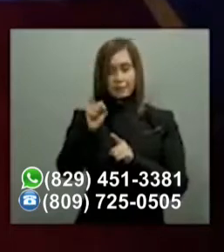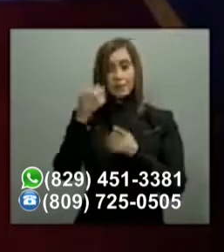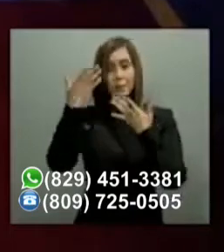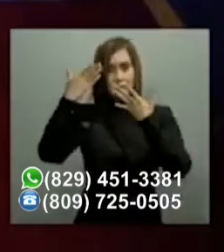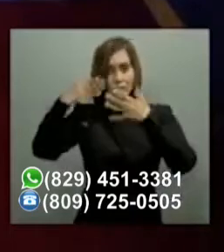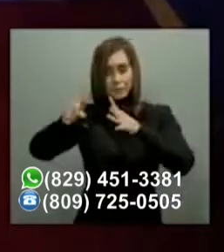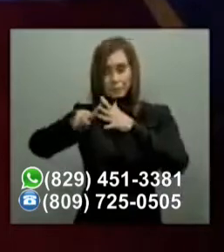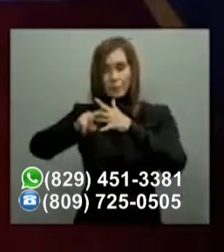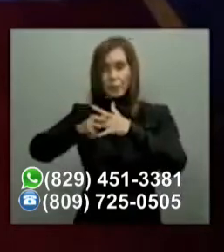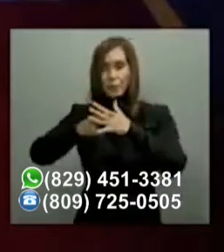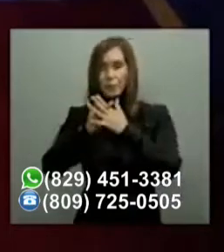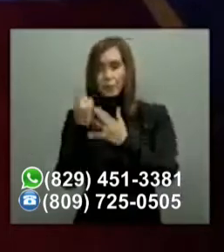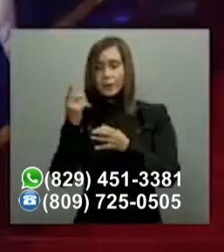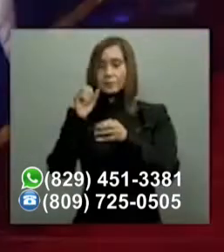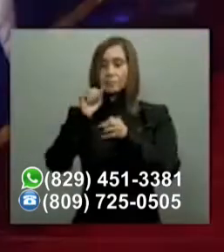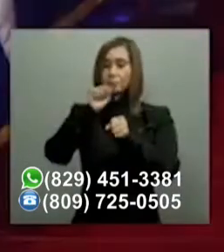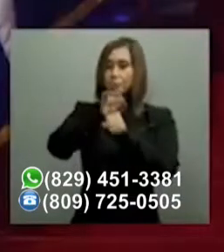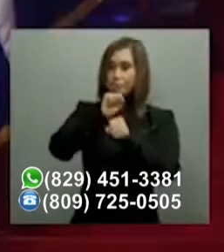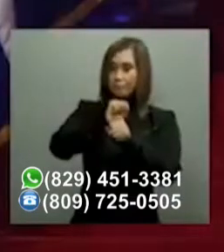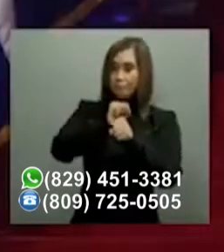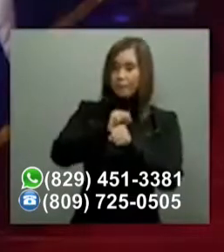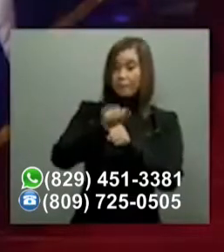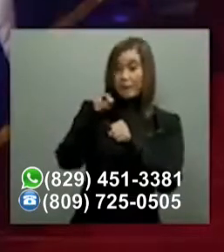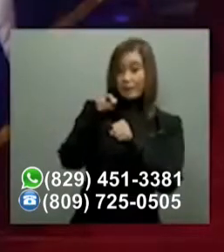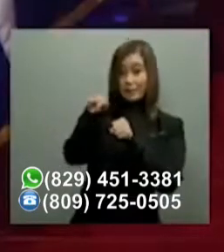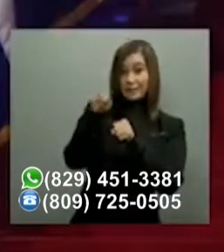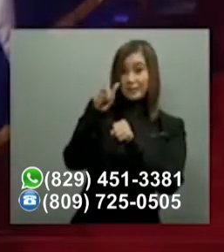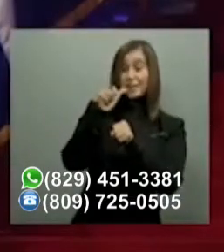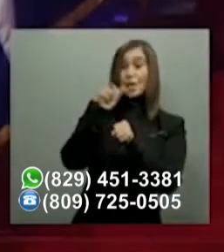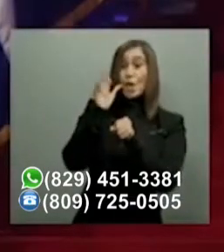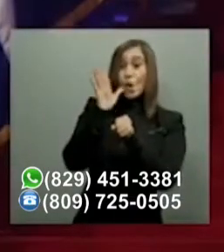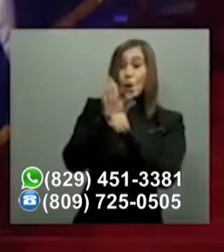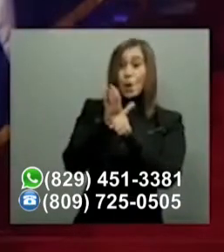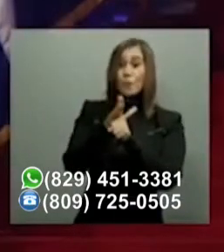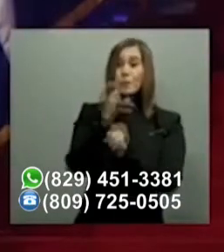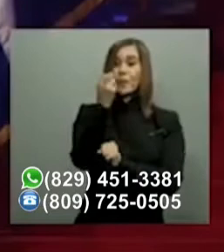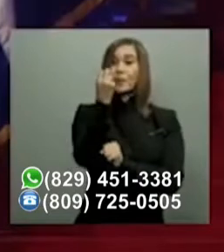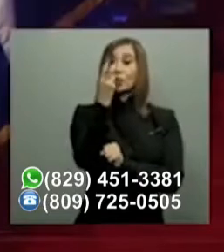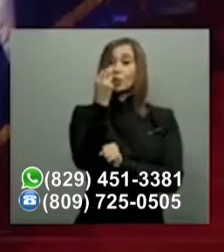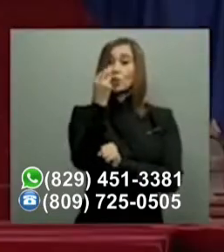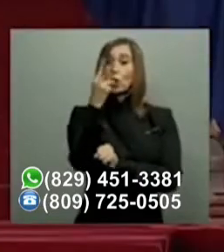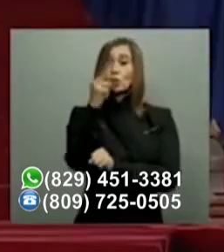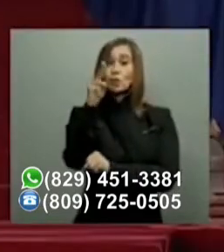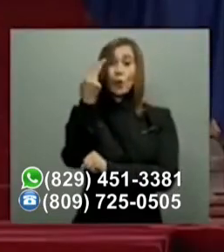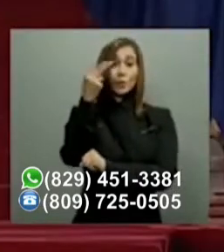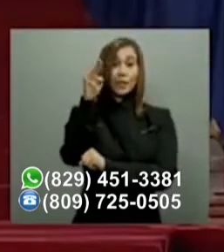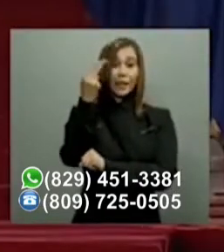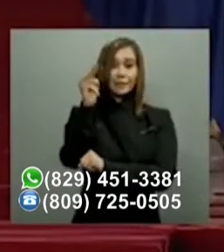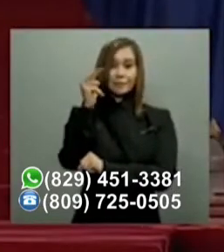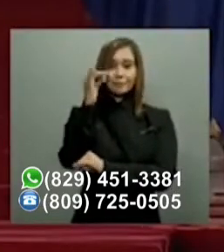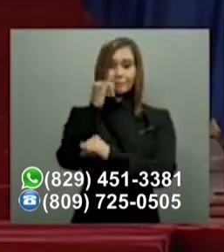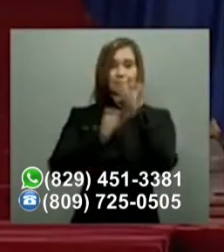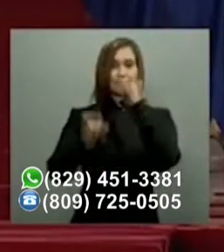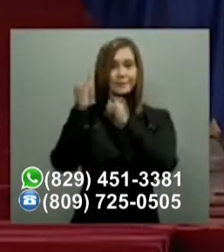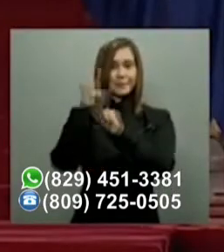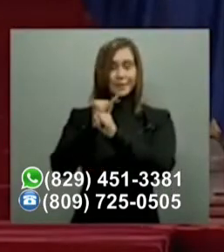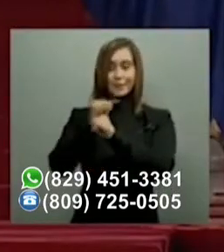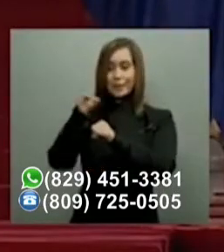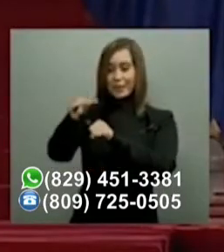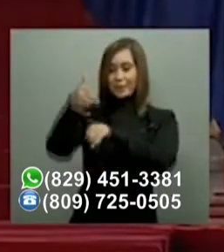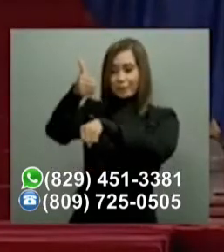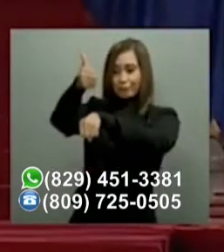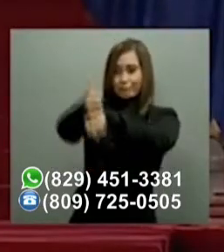propuesta para este miércoles debido a la amenaza que representaba para el país el paso de la tormenta grace en